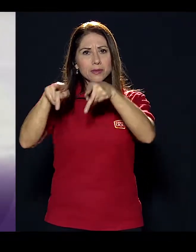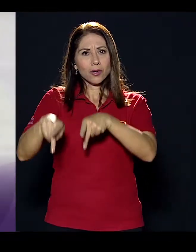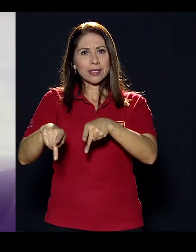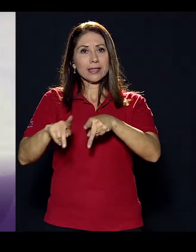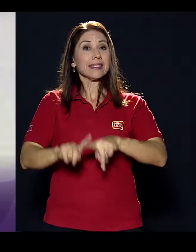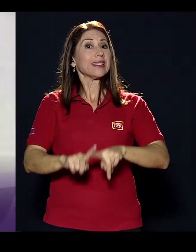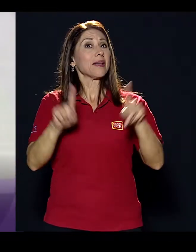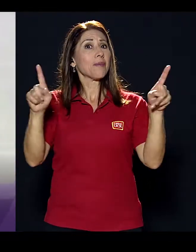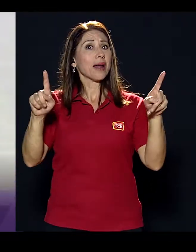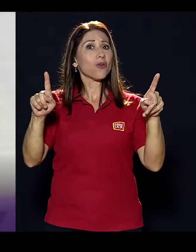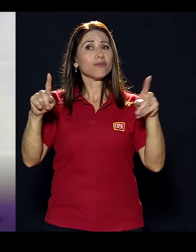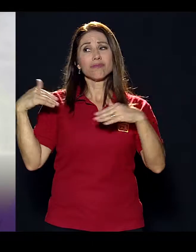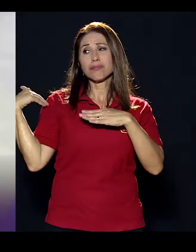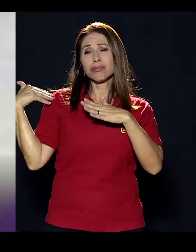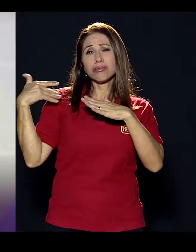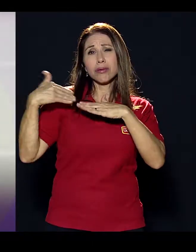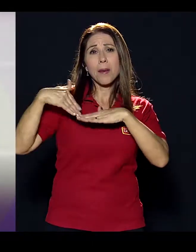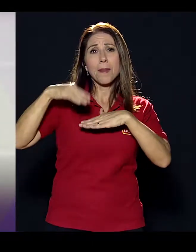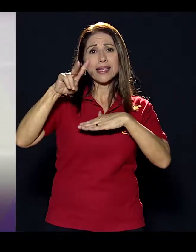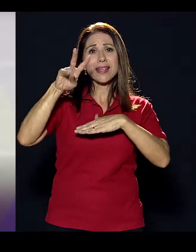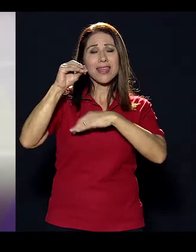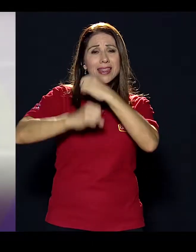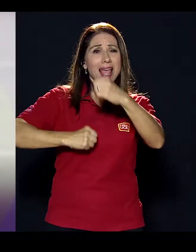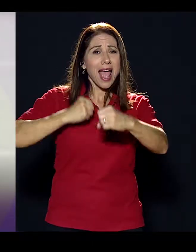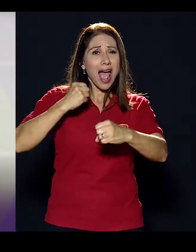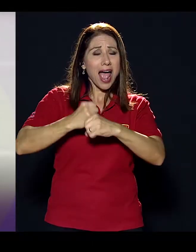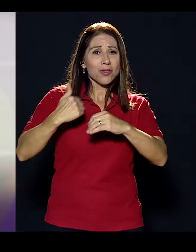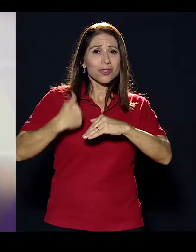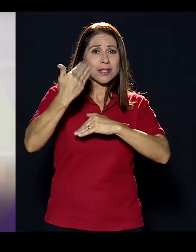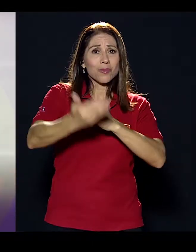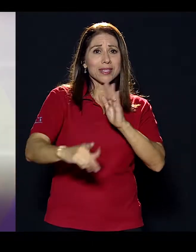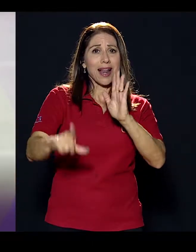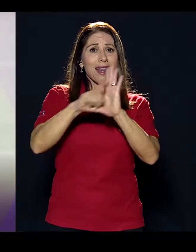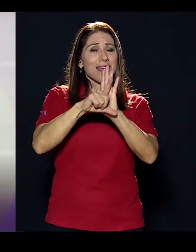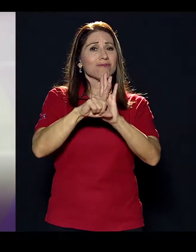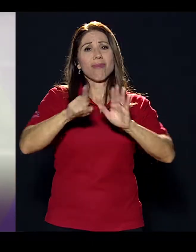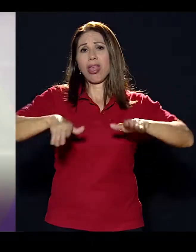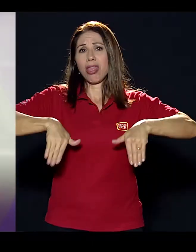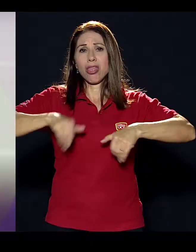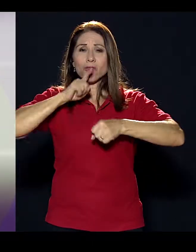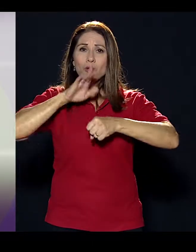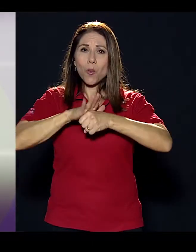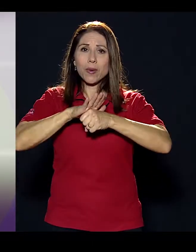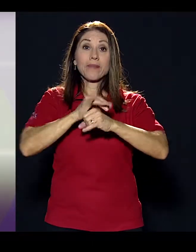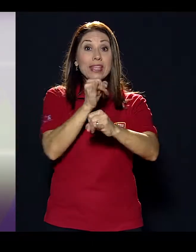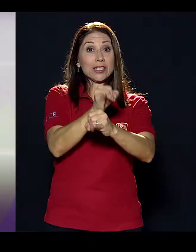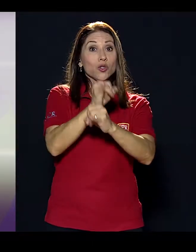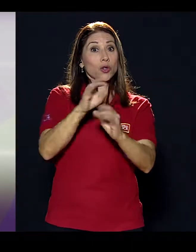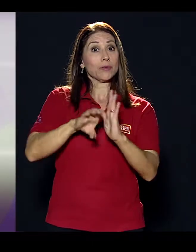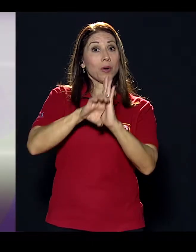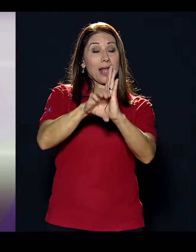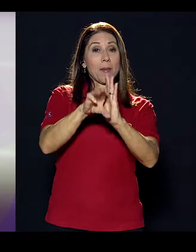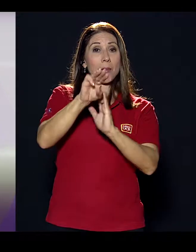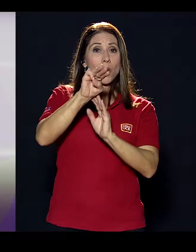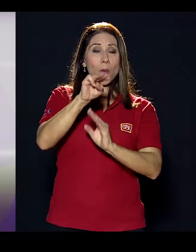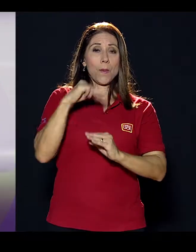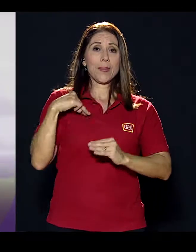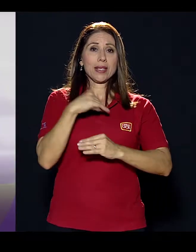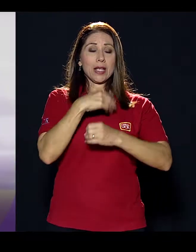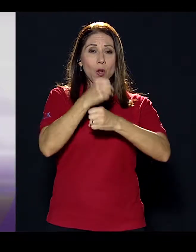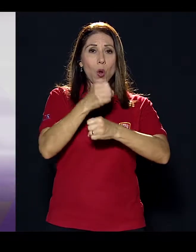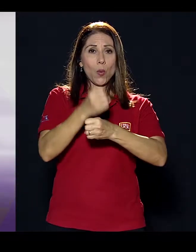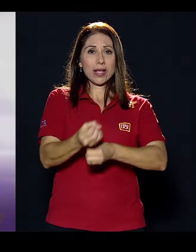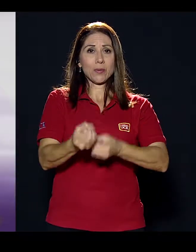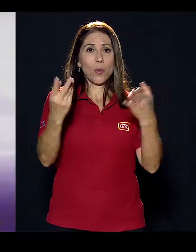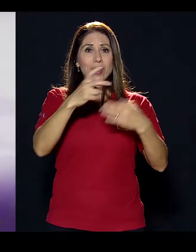Sin embargo, más de 20 años después de su creación, esta ley no se cumple y las instituciones como el Ministerio de Obras Públicas y